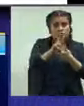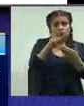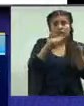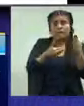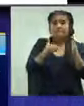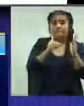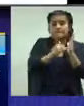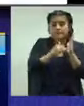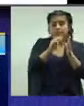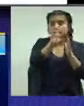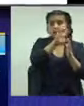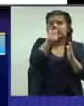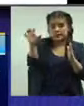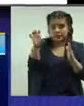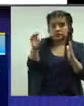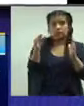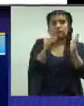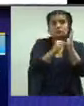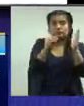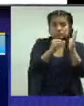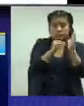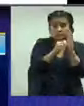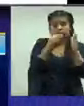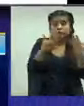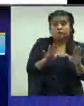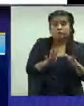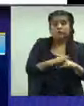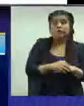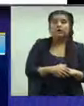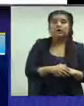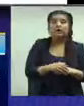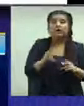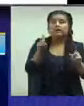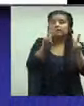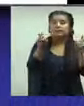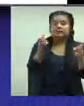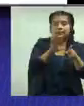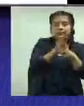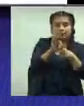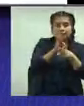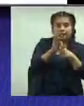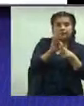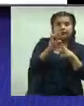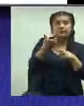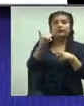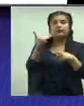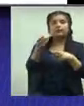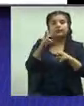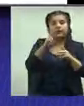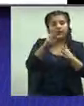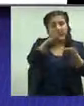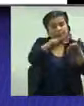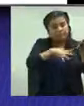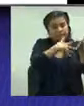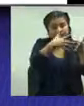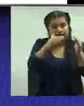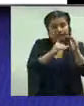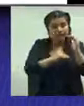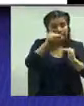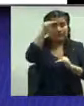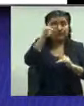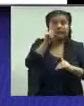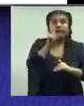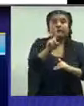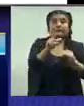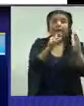2.500 millones de quetzales cuando se ejecutó el 15 de julio 1.600 en tamas de funcionamiento? ¿De dónde viene esa proyección que crece 1.000